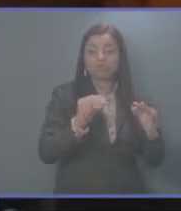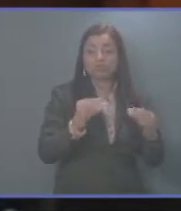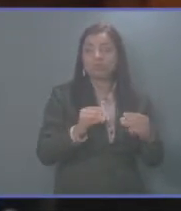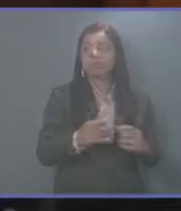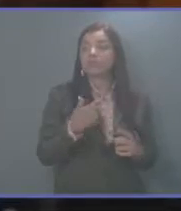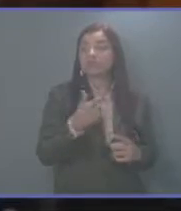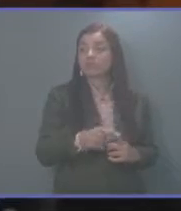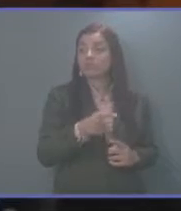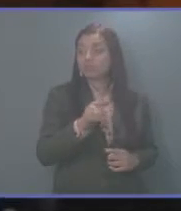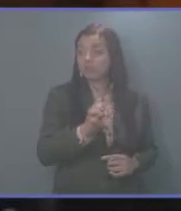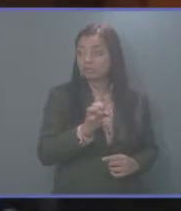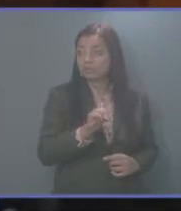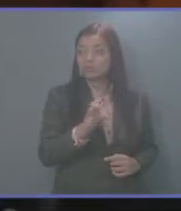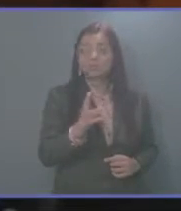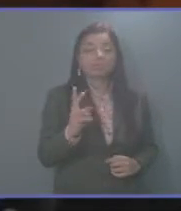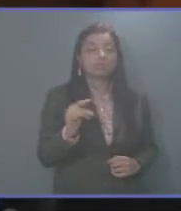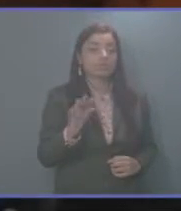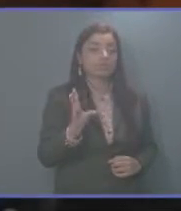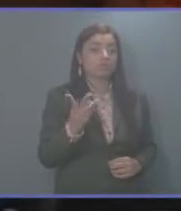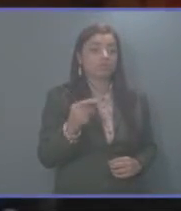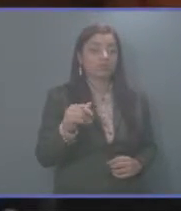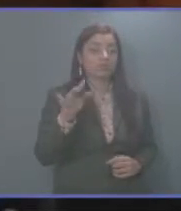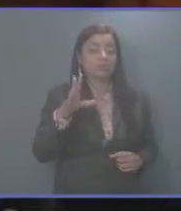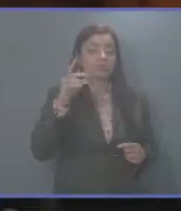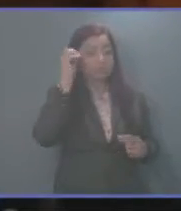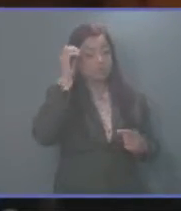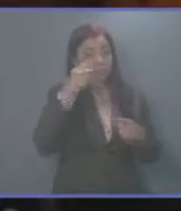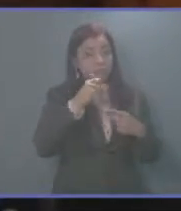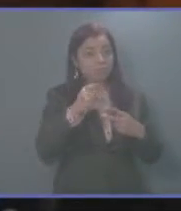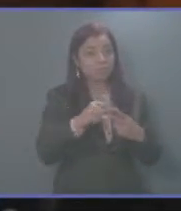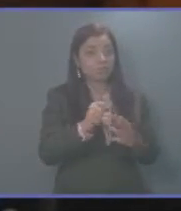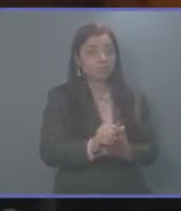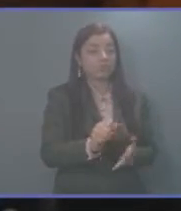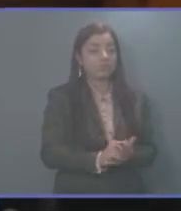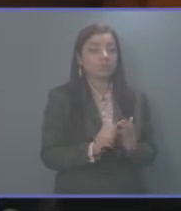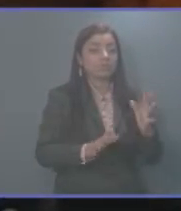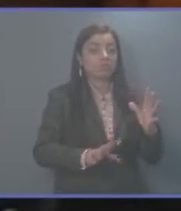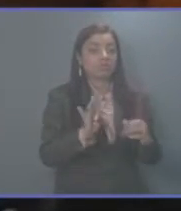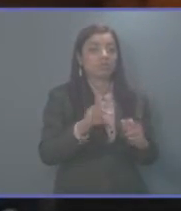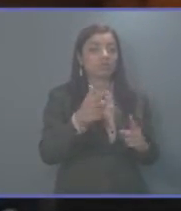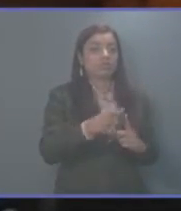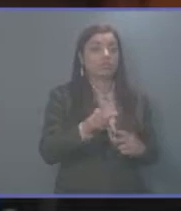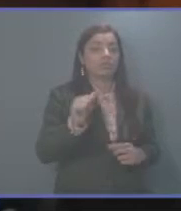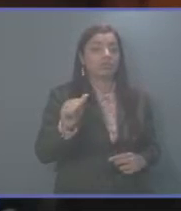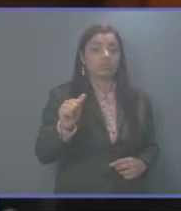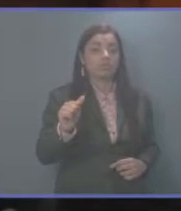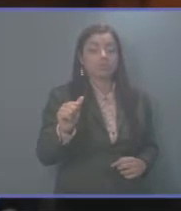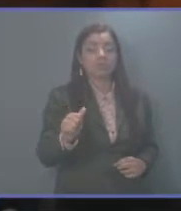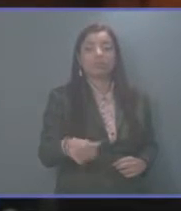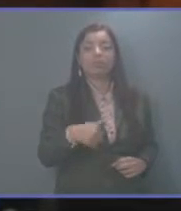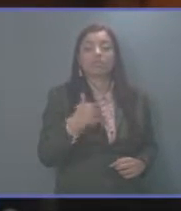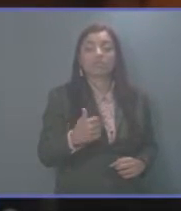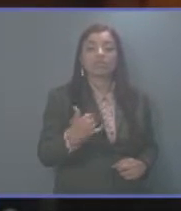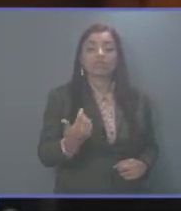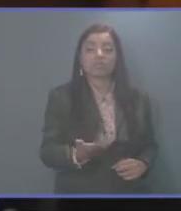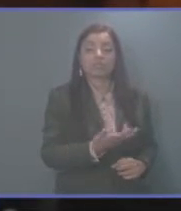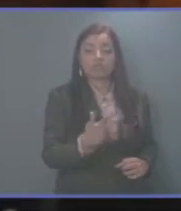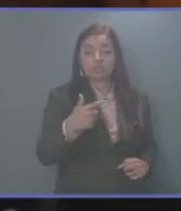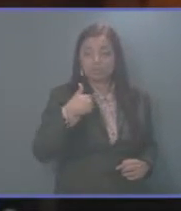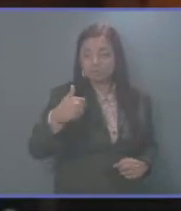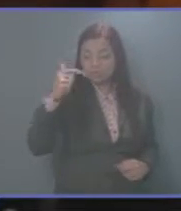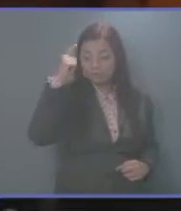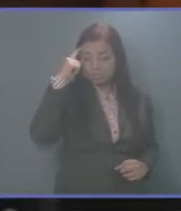En el caso de la quinta observación relacionada al artículo 14, literal A, esta comisión